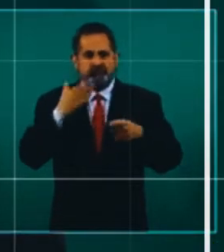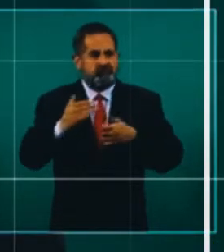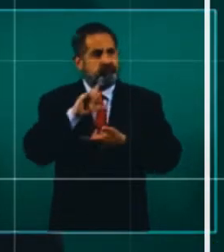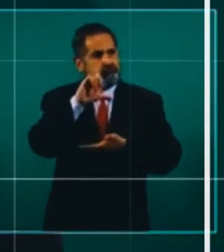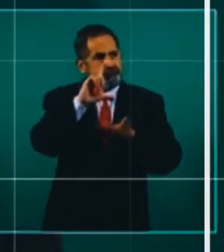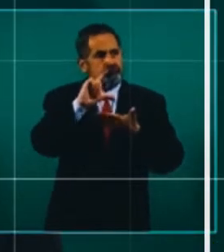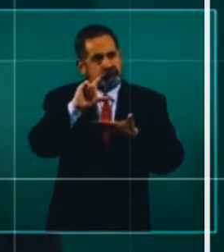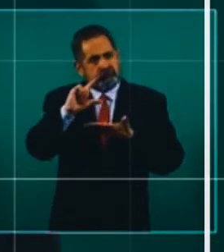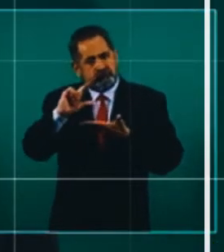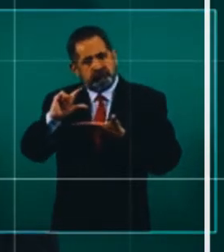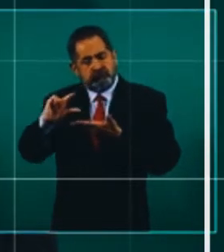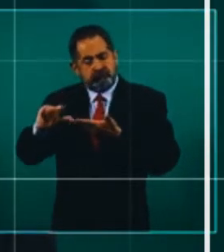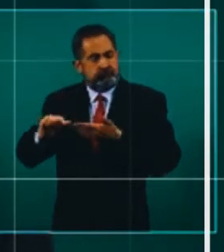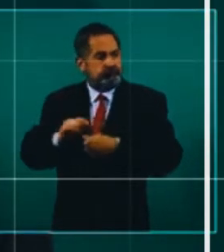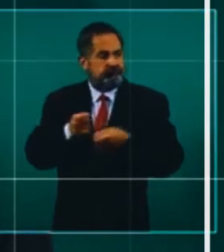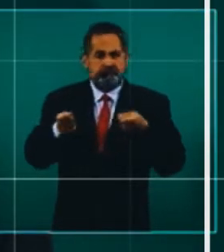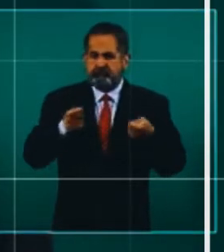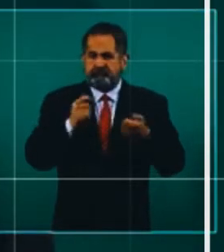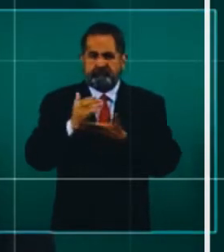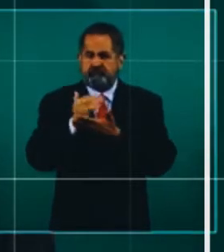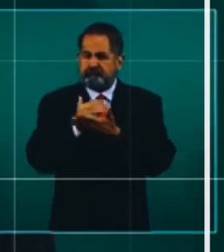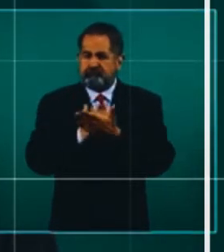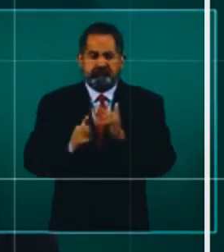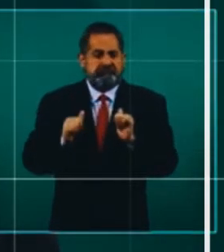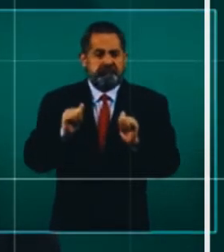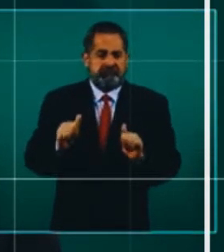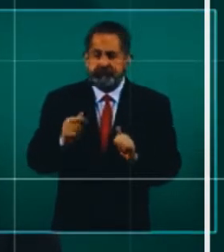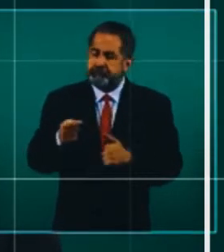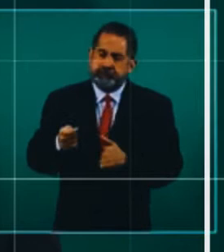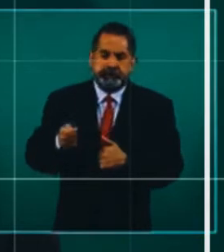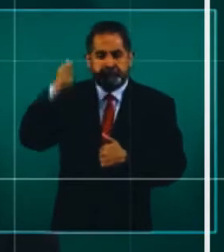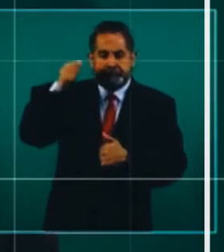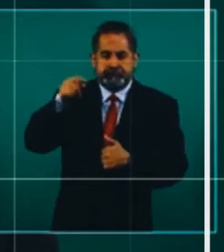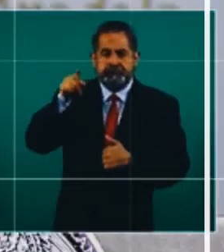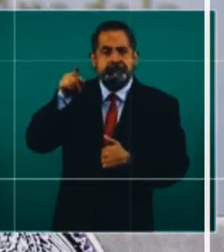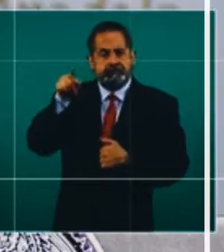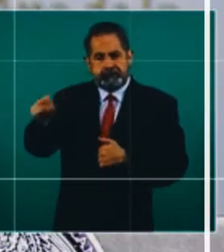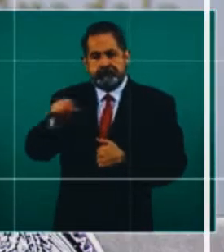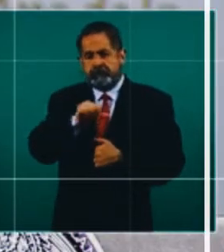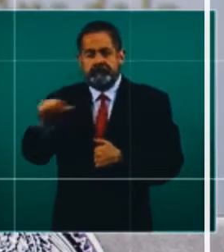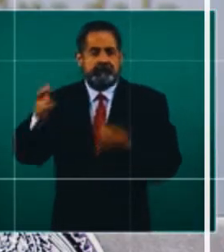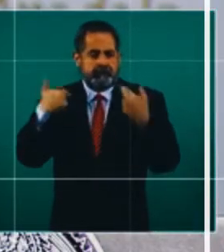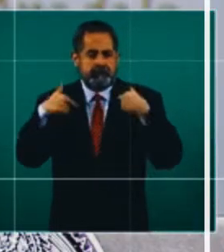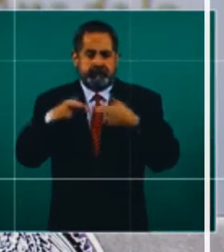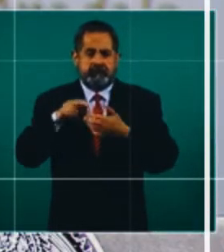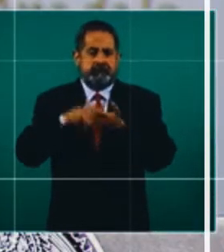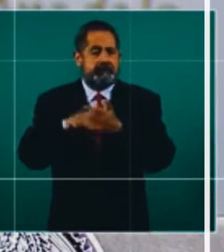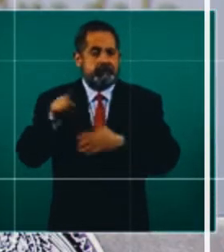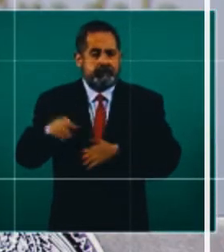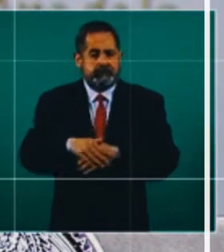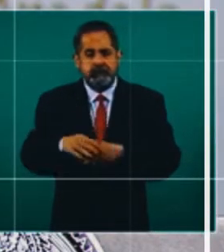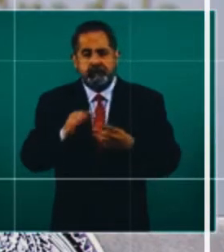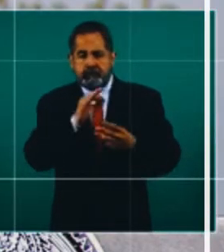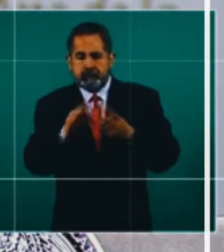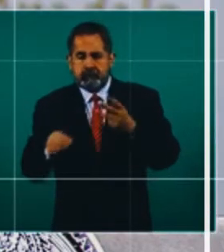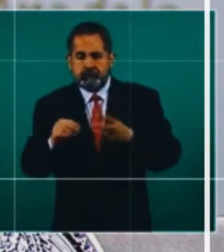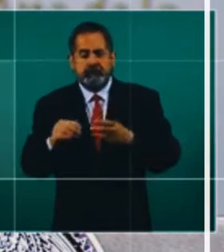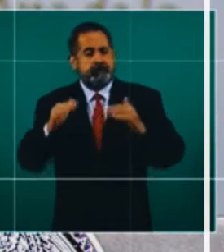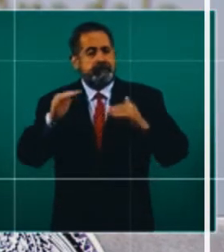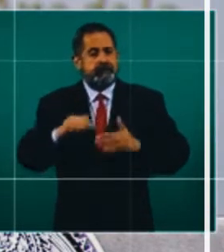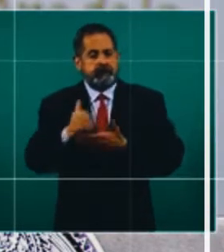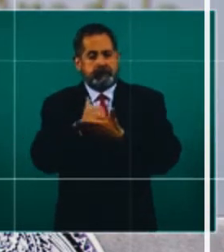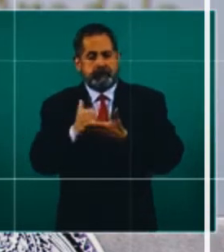persistente fue el iniciador de la vacunación en el personal educativo. Y finalmente en azul, hasta abajo de la